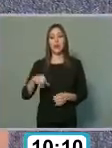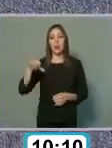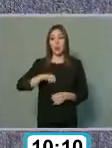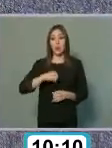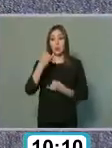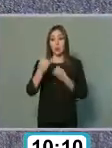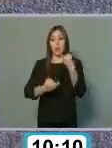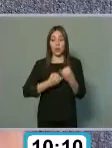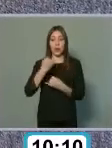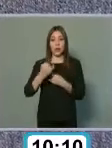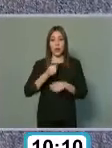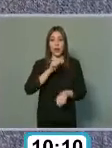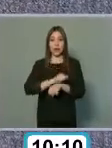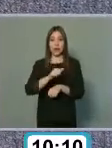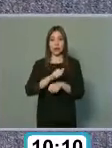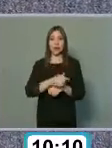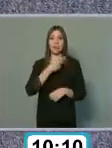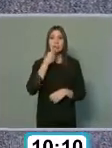desear mucha